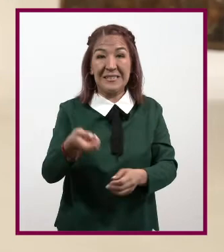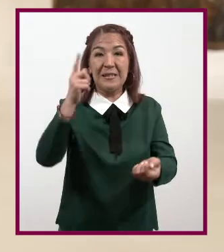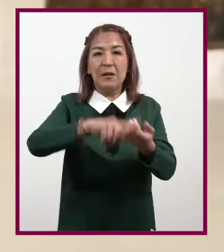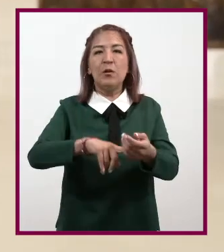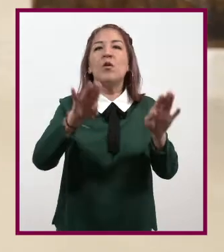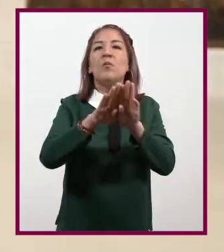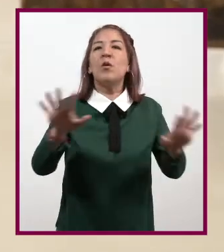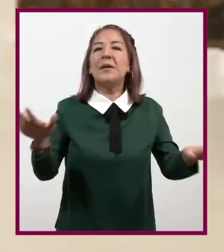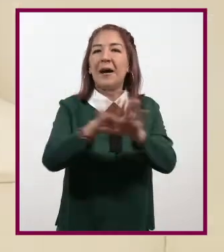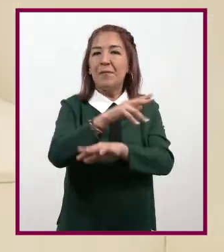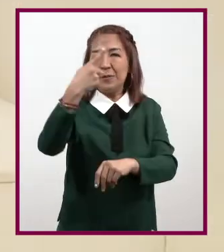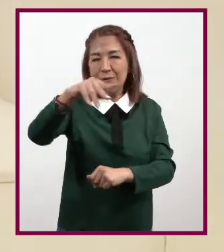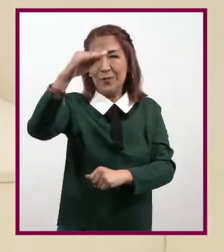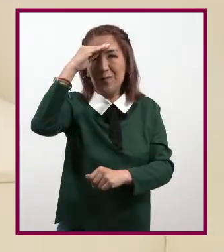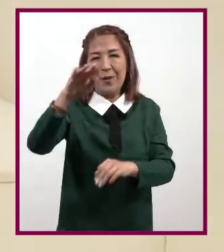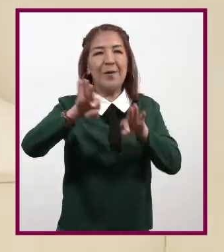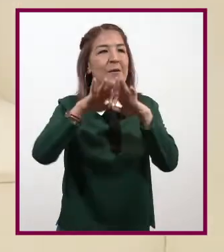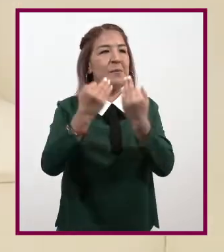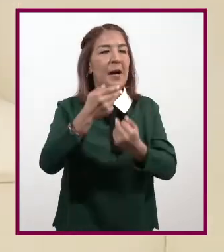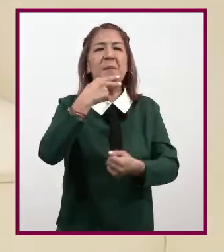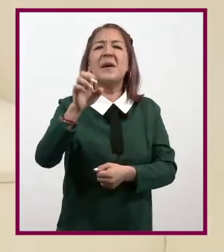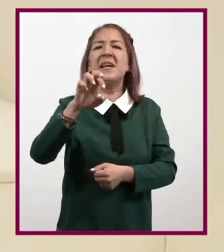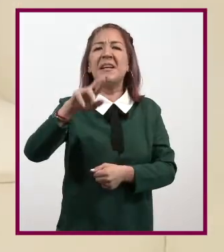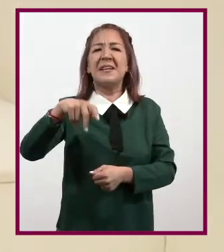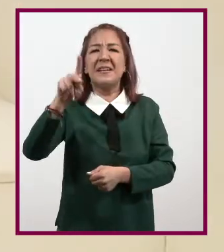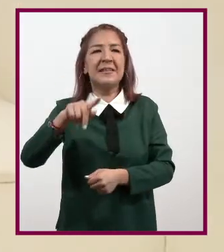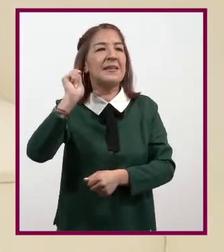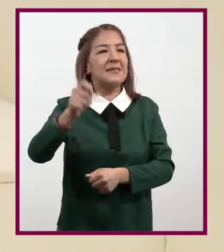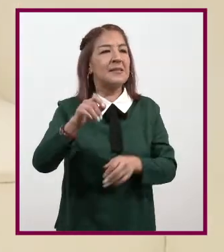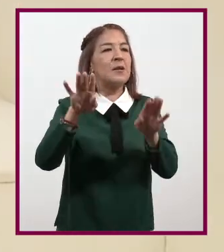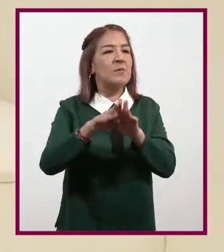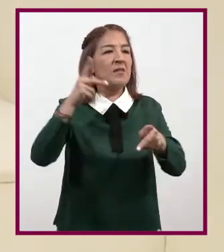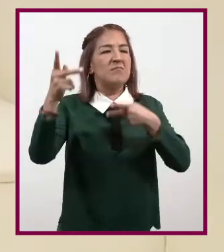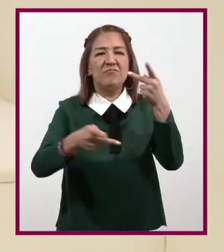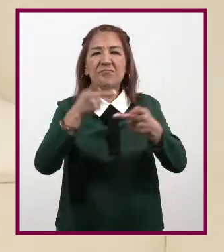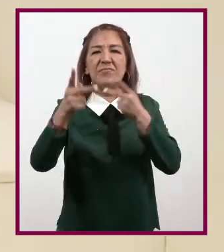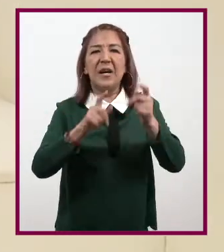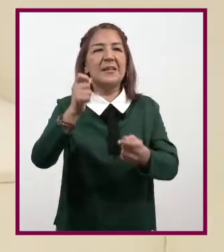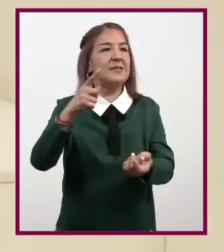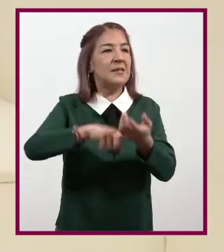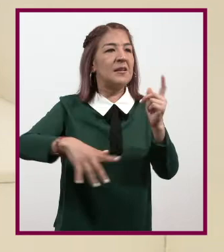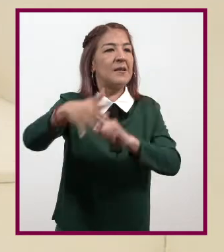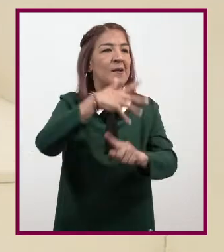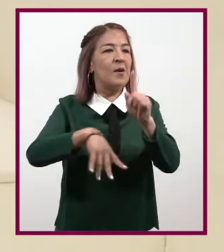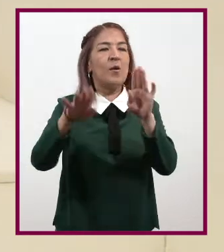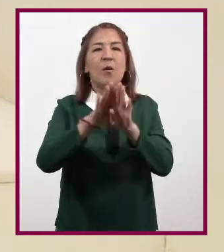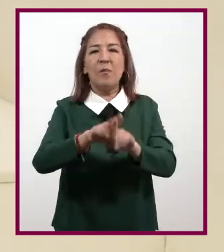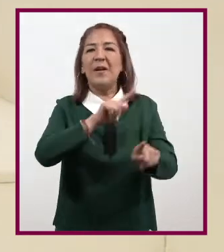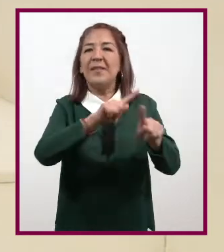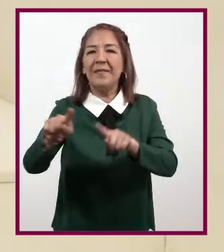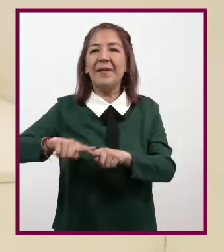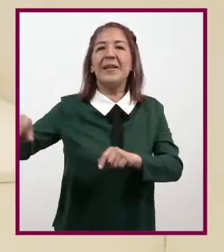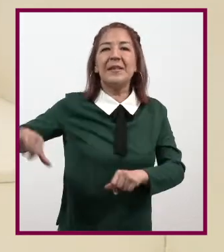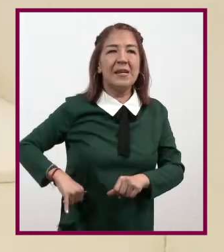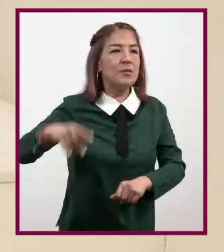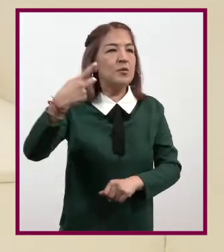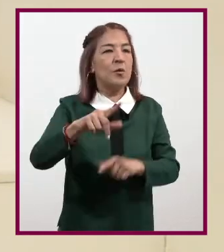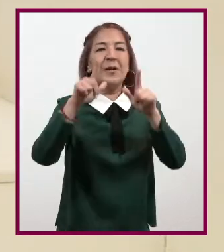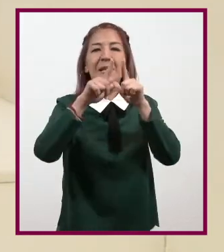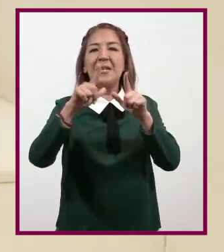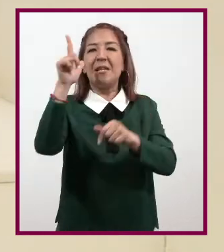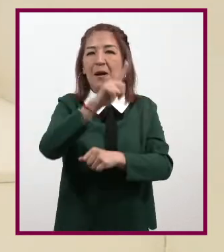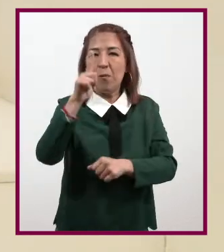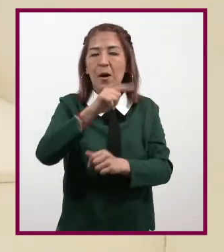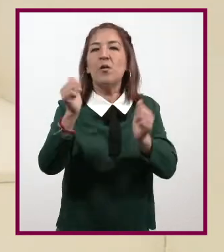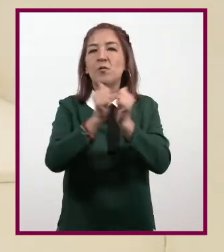sistemas de pensamiento. Éric Beltrán se cuestiona de la manera en la que la información circula y se organiza, y le interesa explorar el lenguaje y nuestra